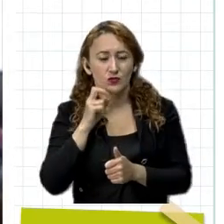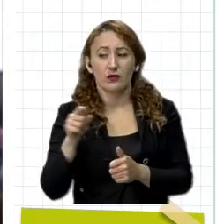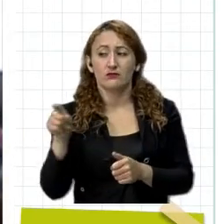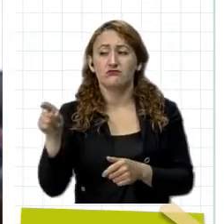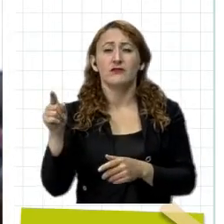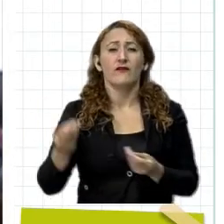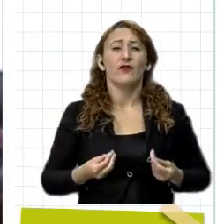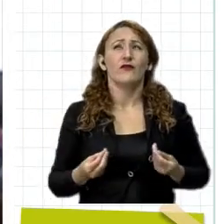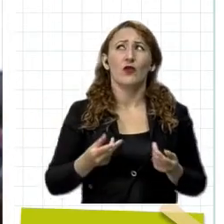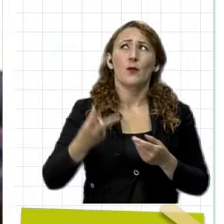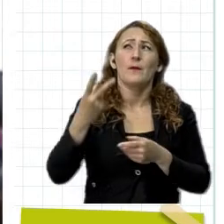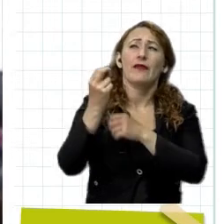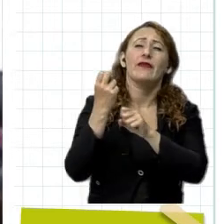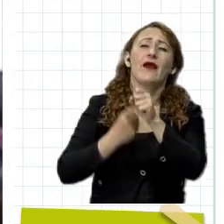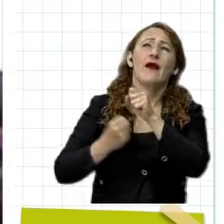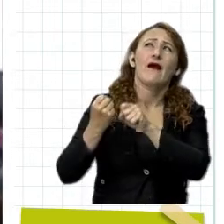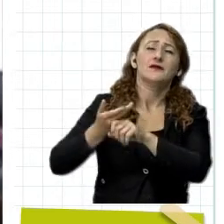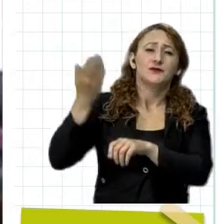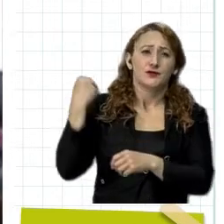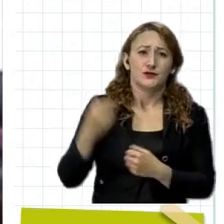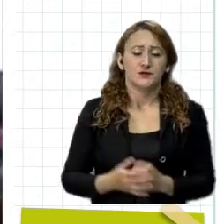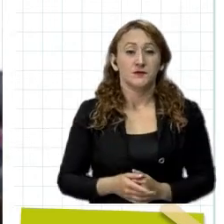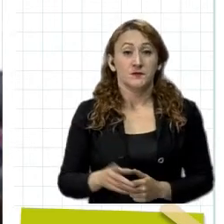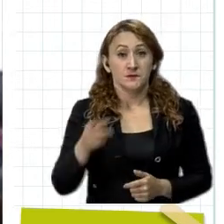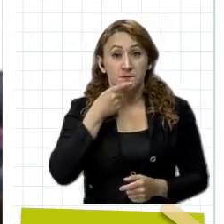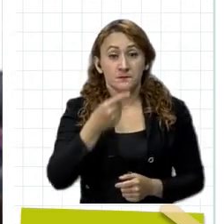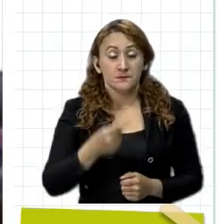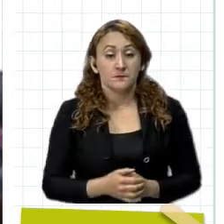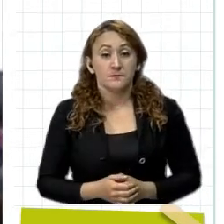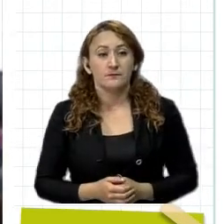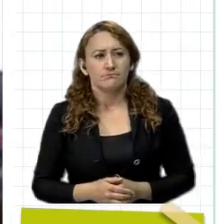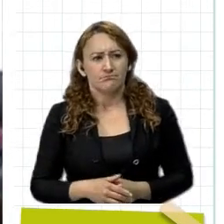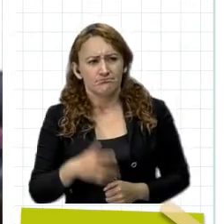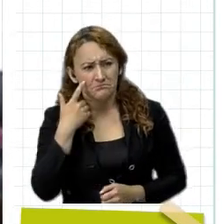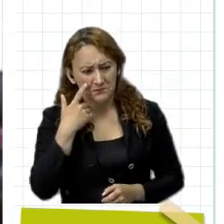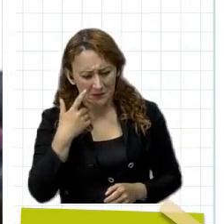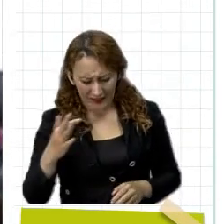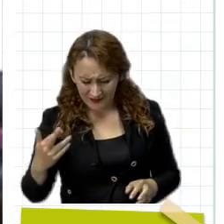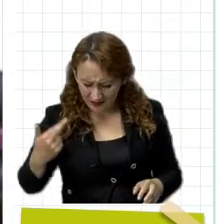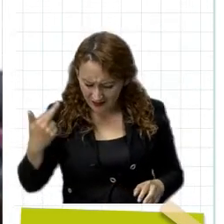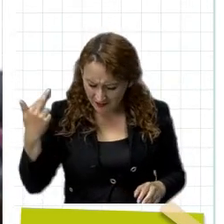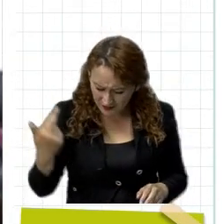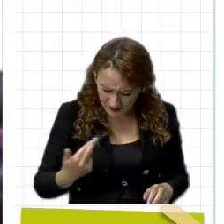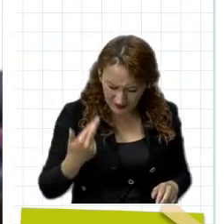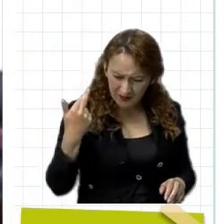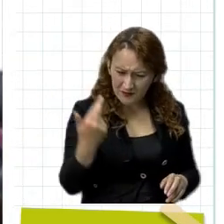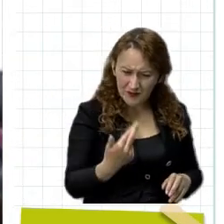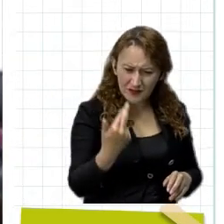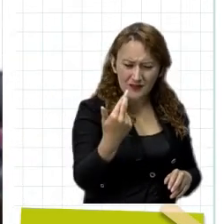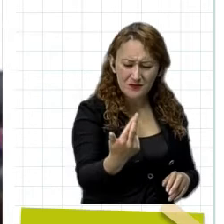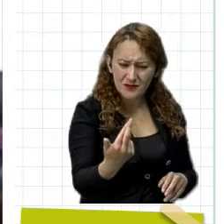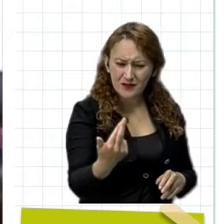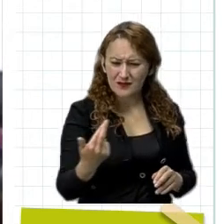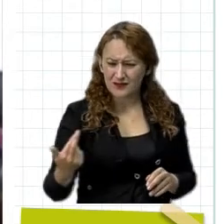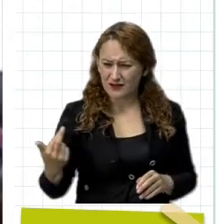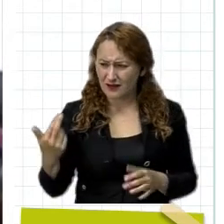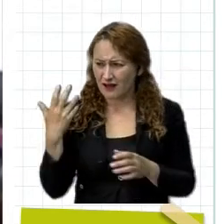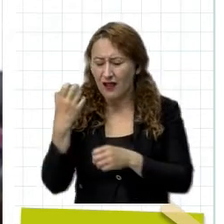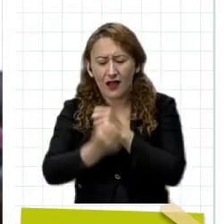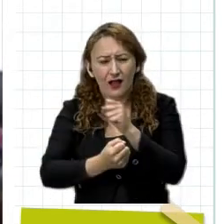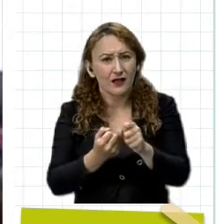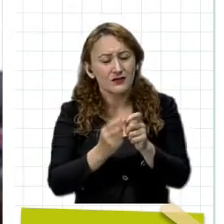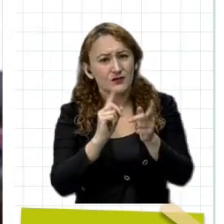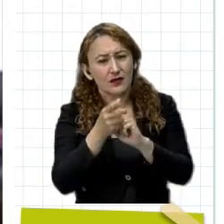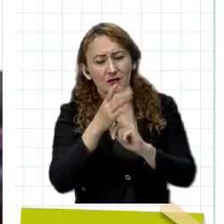20 años. Ella dice, parece que todo se repite como si no hubiera cambiado nada en tantos años.